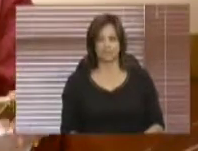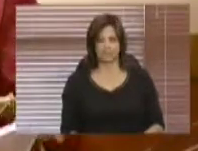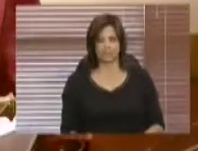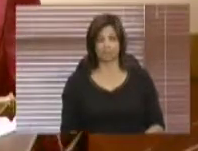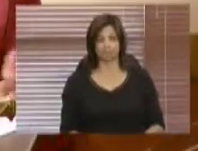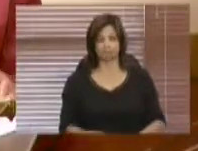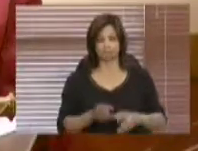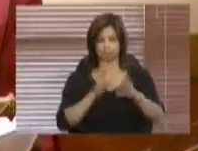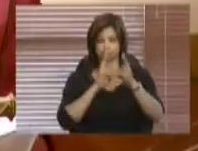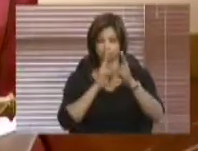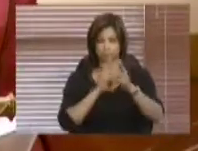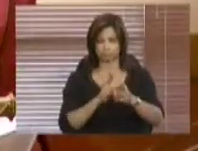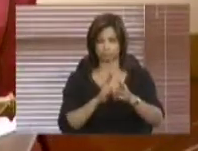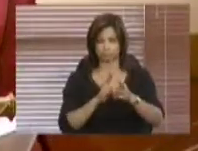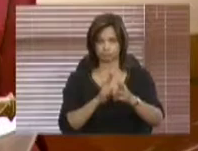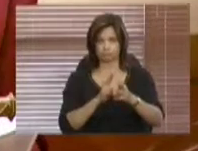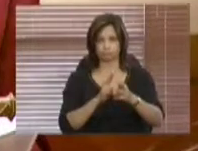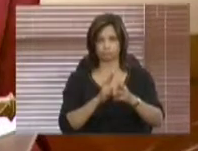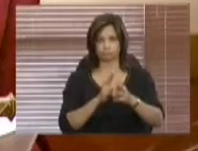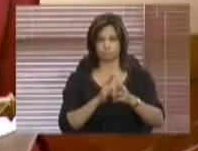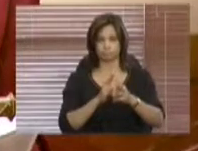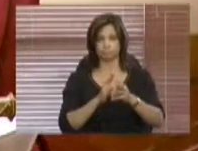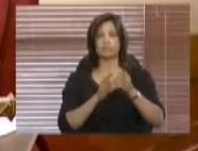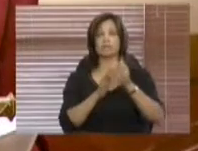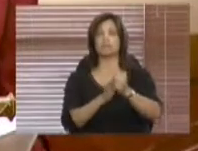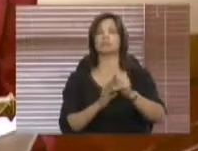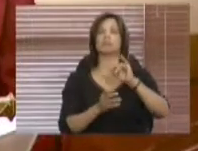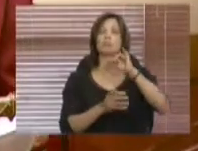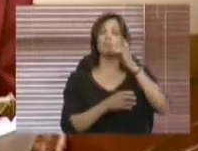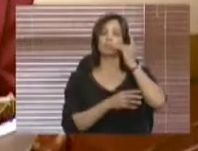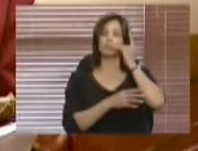Homenaje al Padre de la Patria.